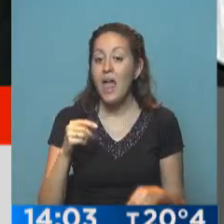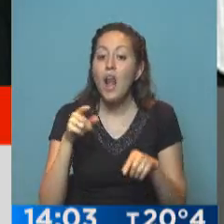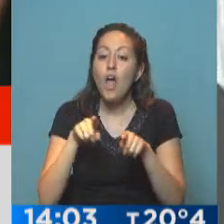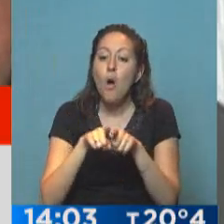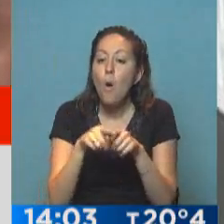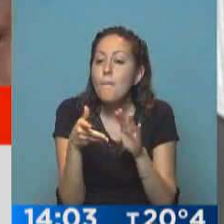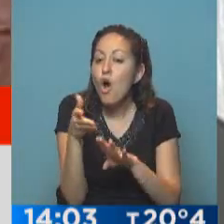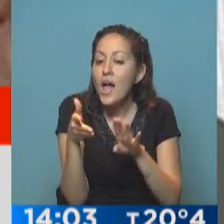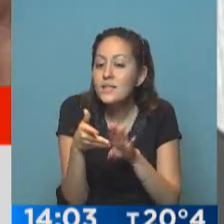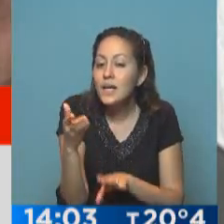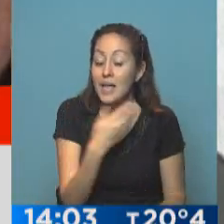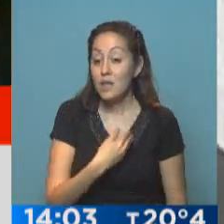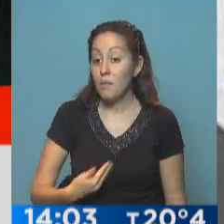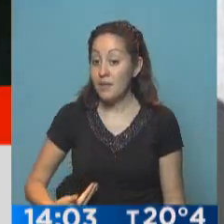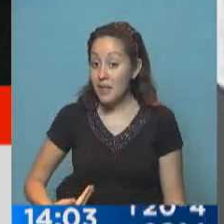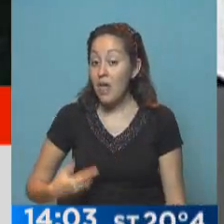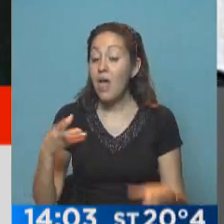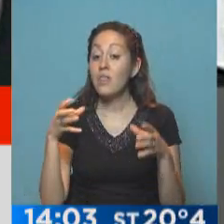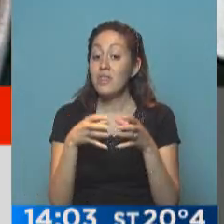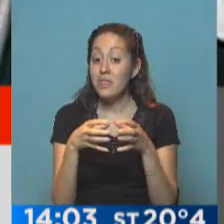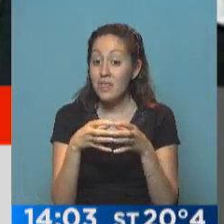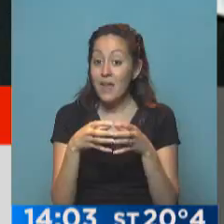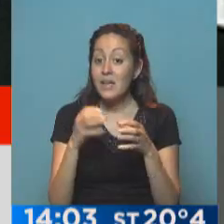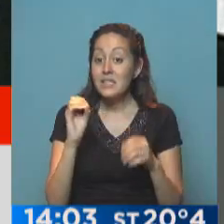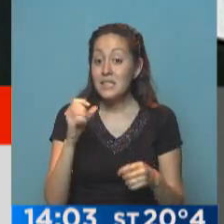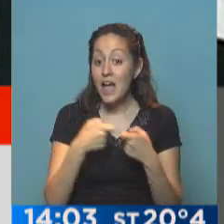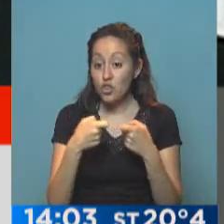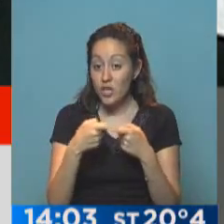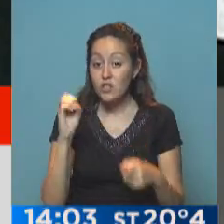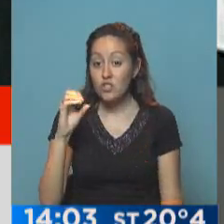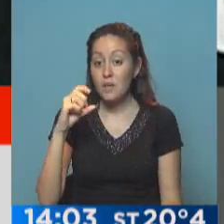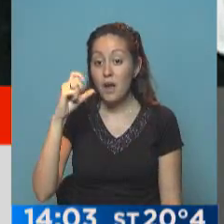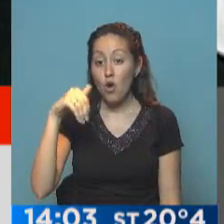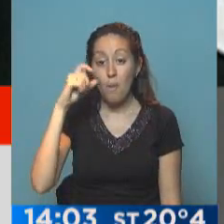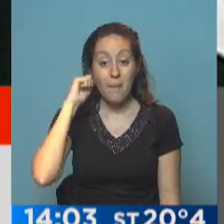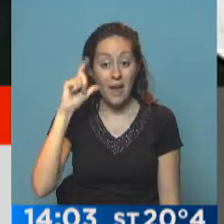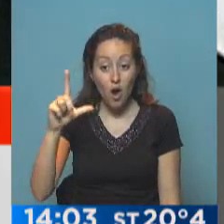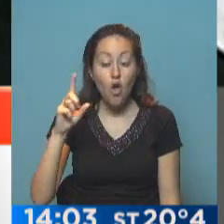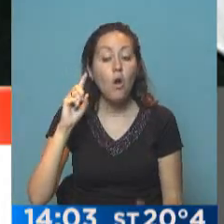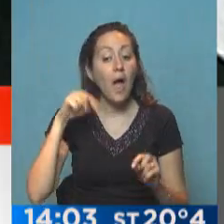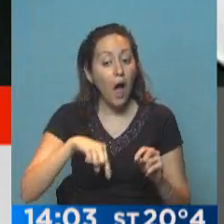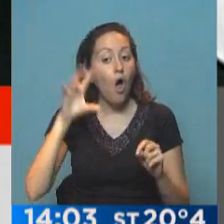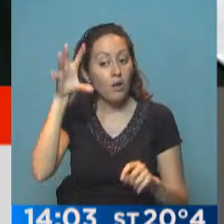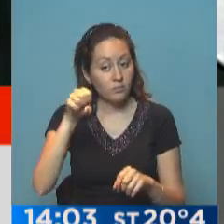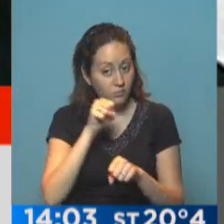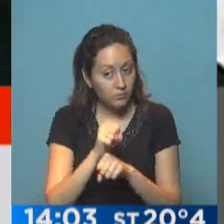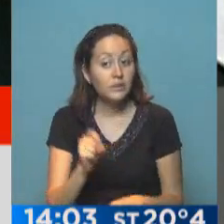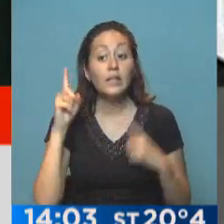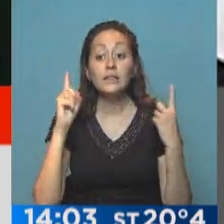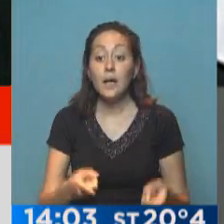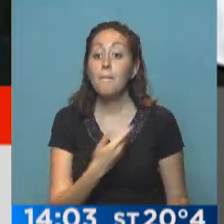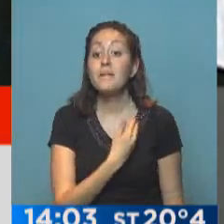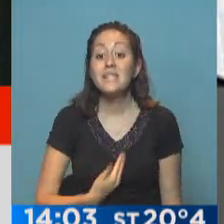presidencia. Presidencia de la Conmebol, que hoy también está en la mira porque fue detenido. También, justamente, el presidente